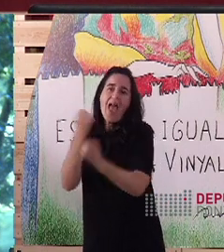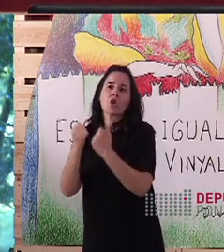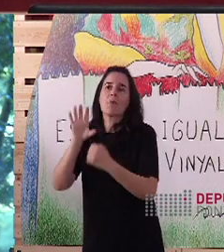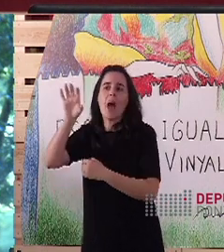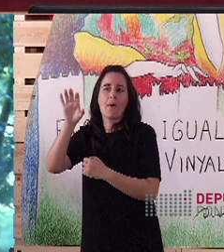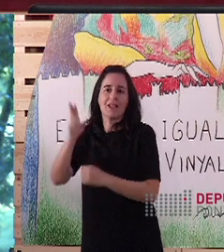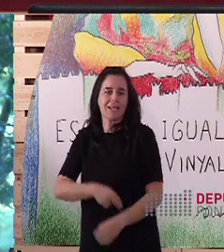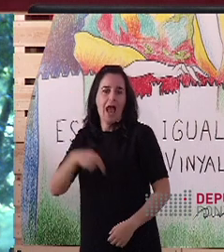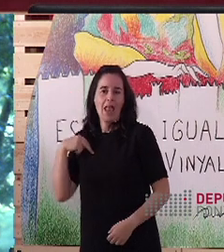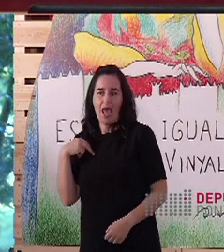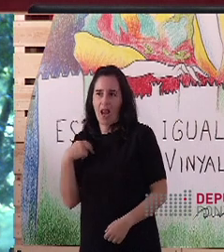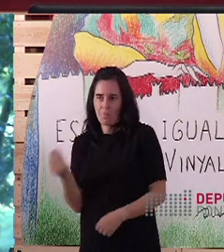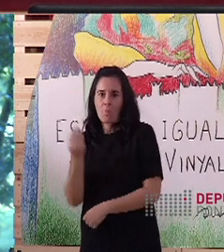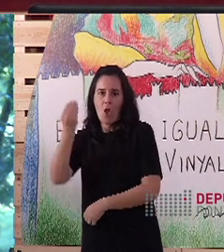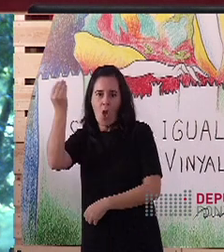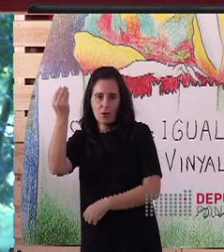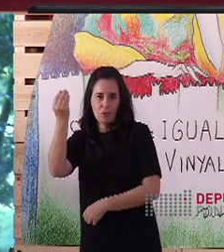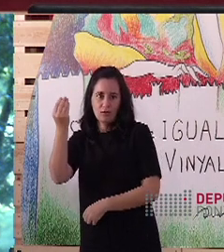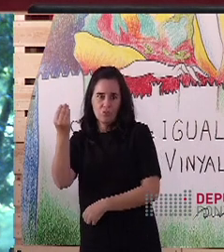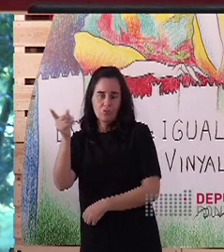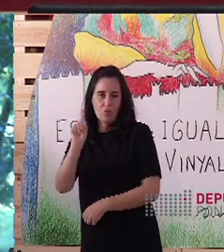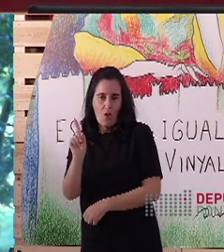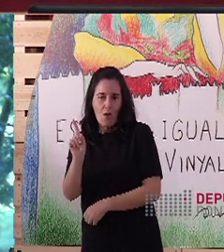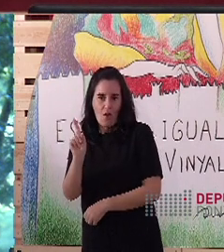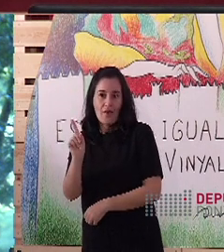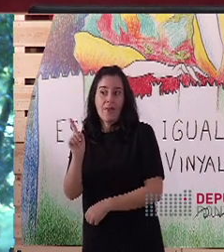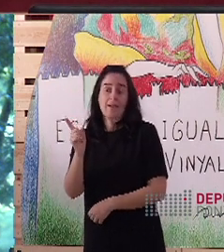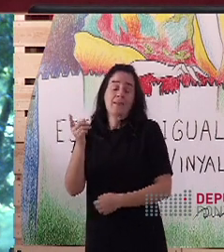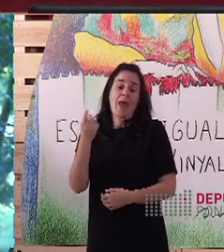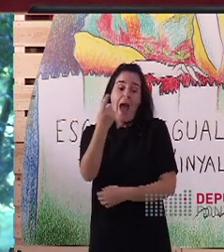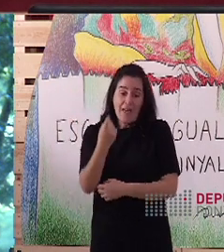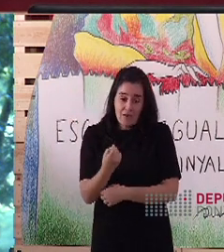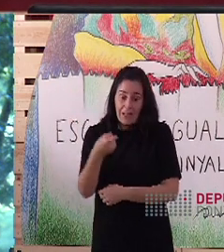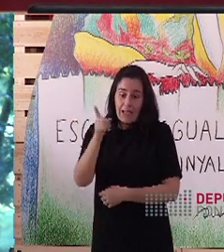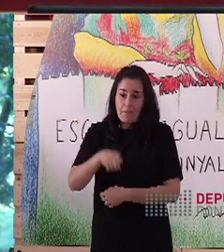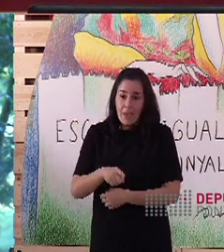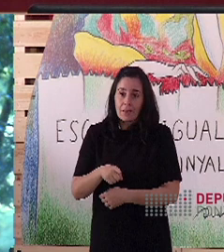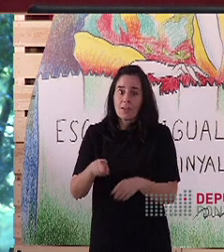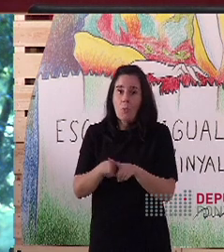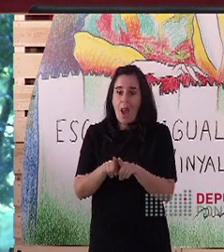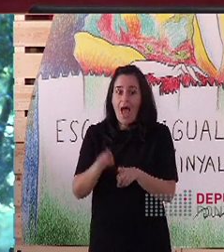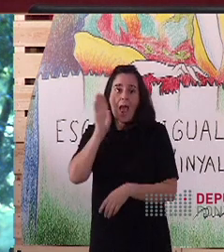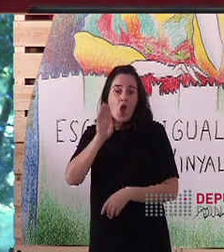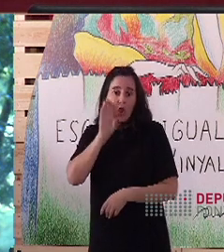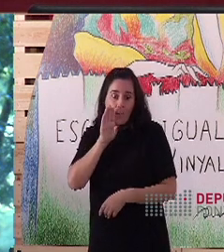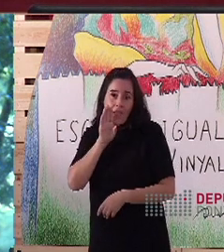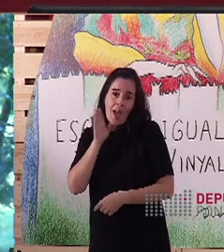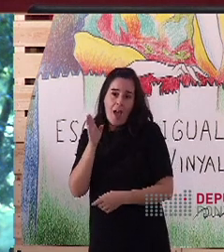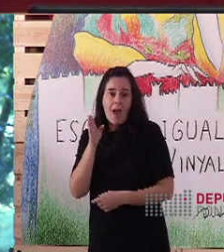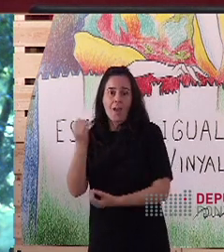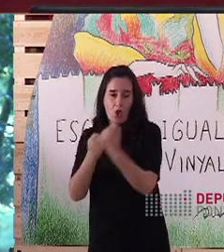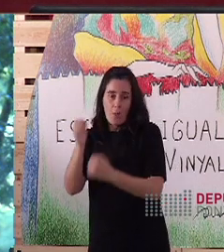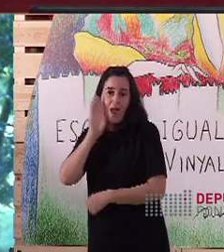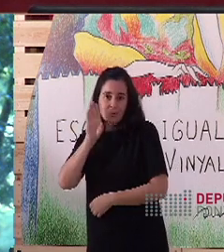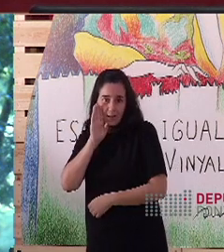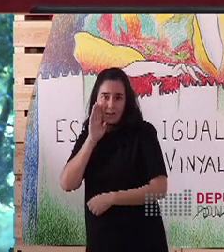o reconstruir sus propias economías. Para esto hay que articular esa economía ilícita. ¿Cómo se puede hacer